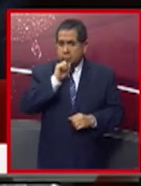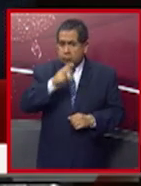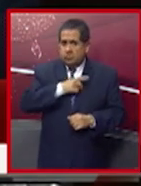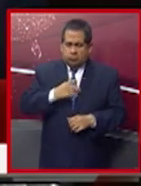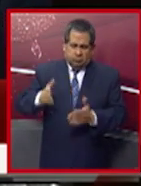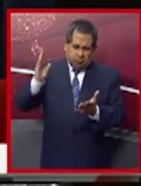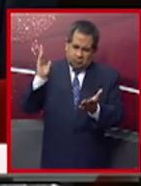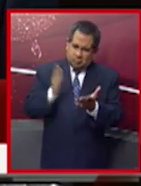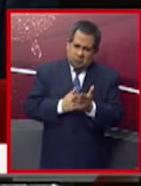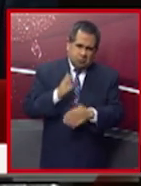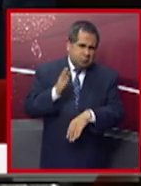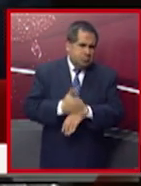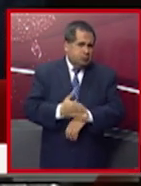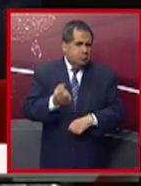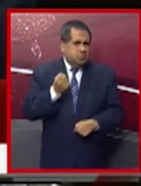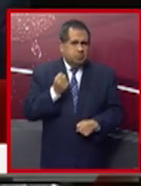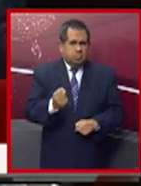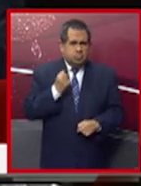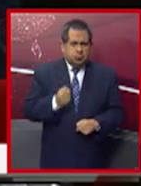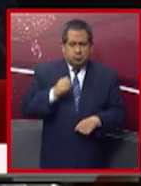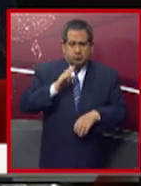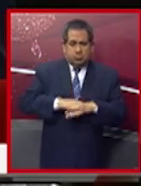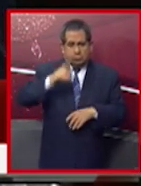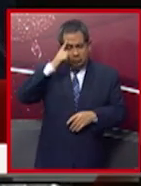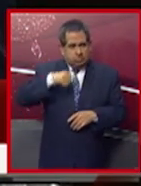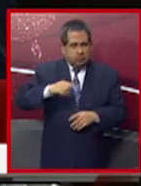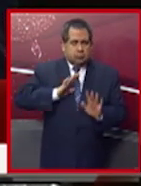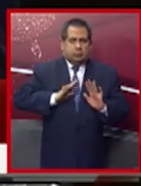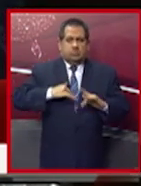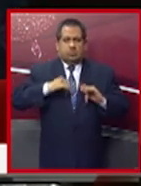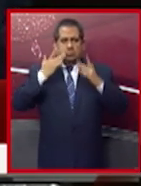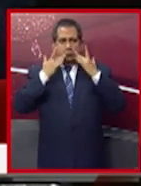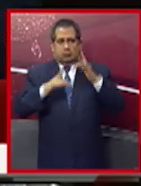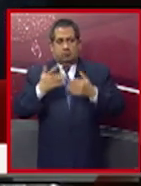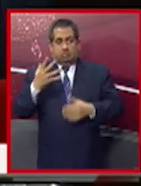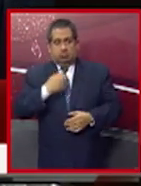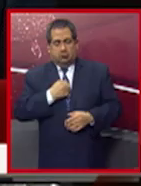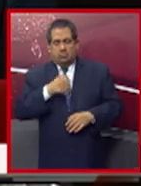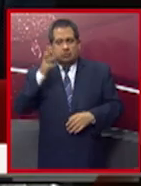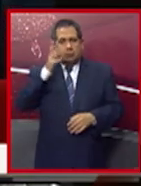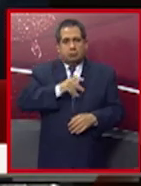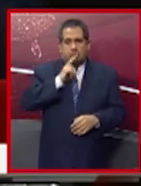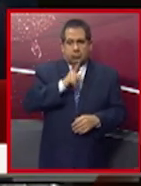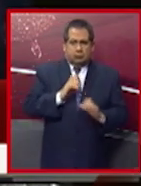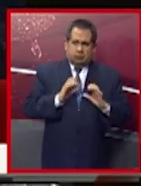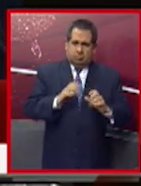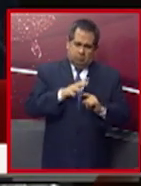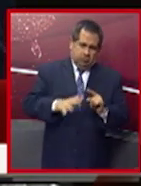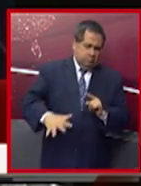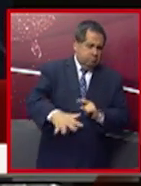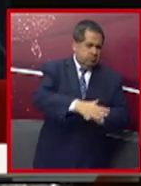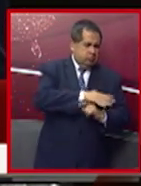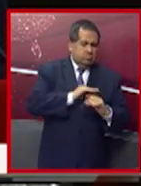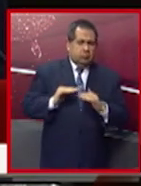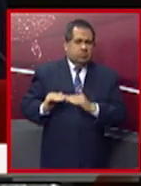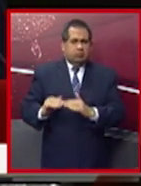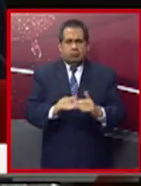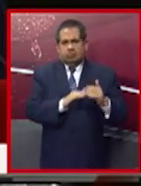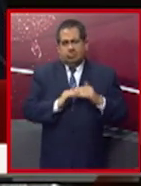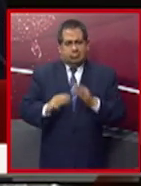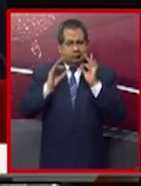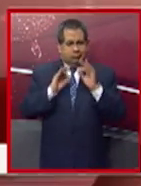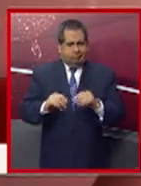sancionada severamente, sobre todo para disuadir a los responsables y conservar el equilibrio de los